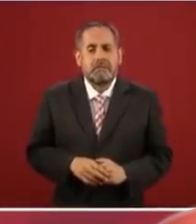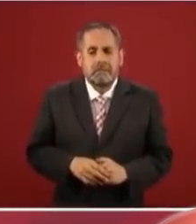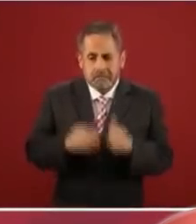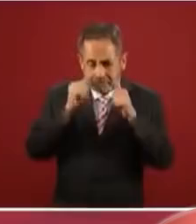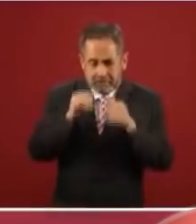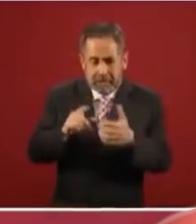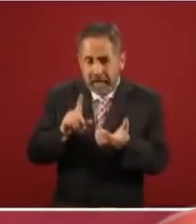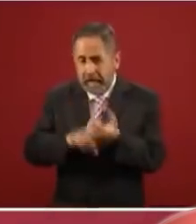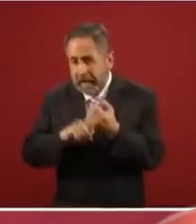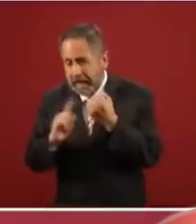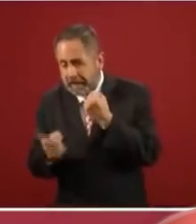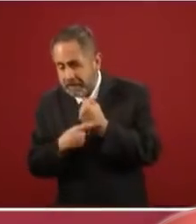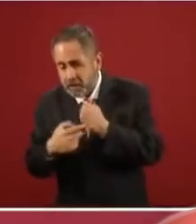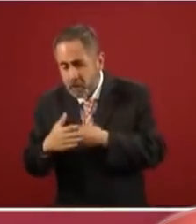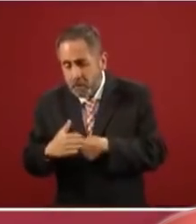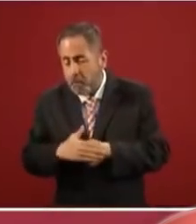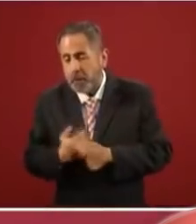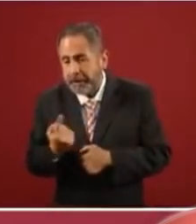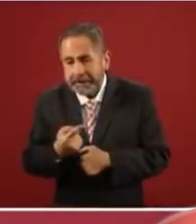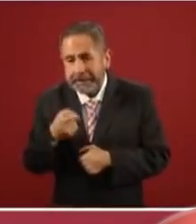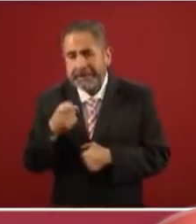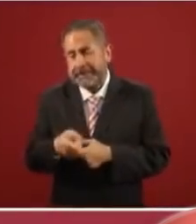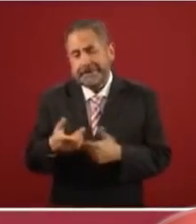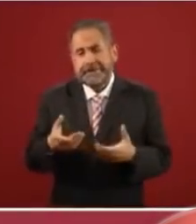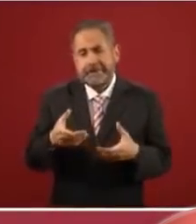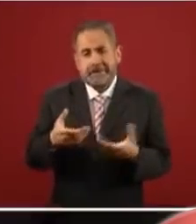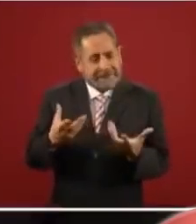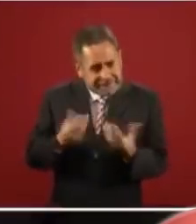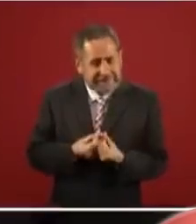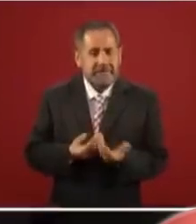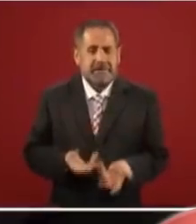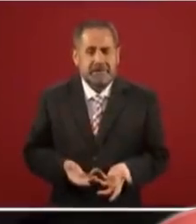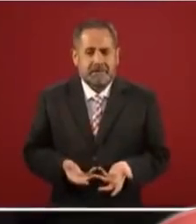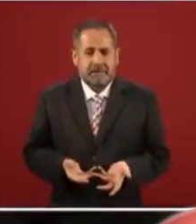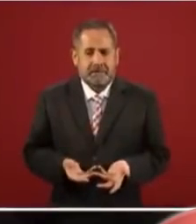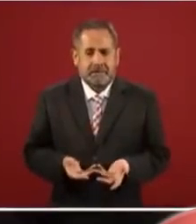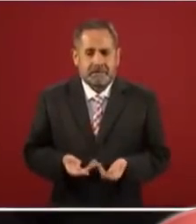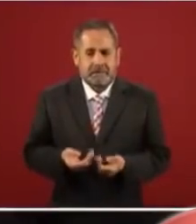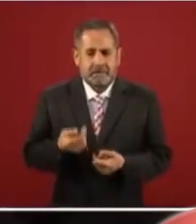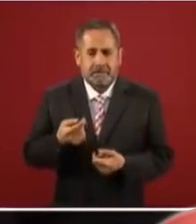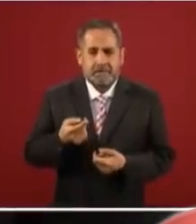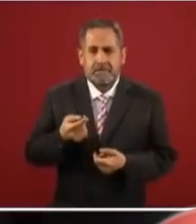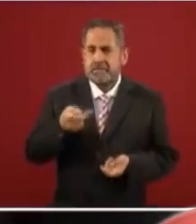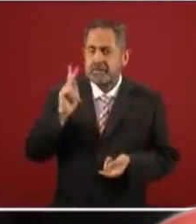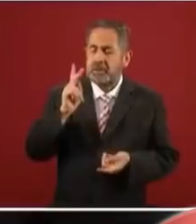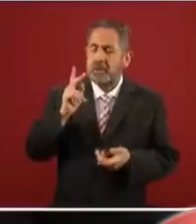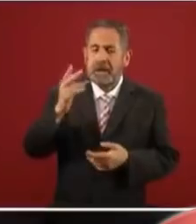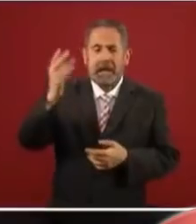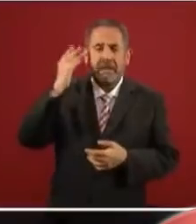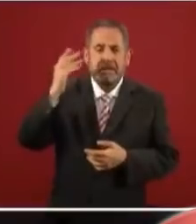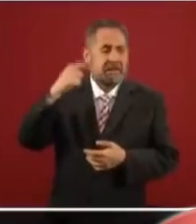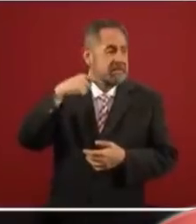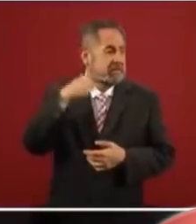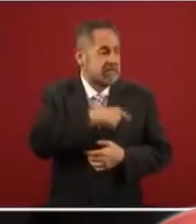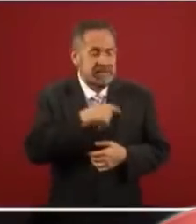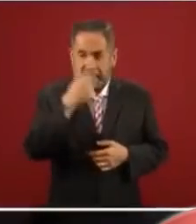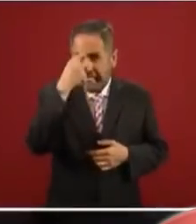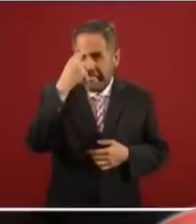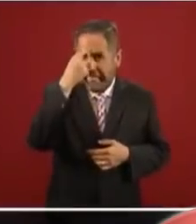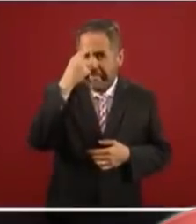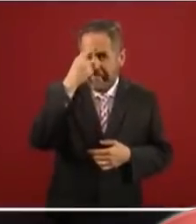atender las causas, pero como enajenados se dedicaron nada